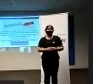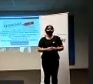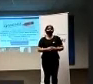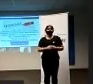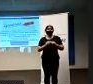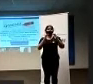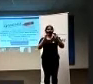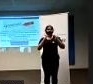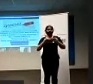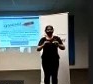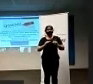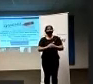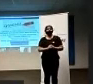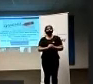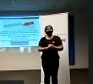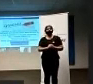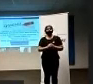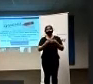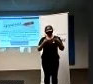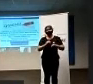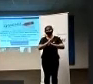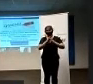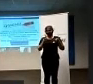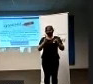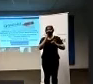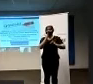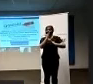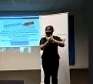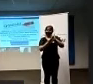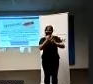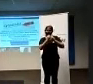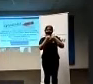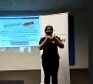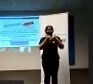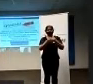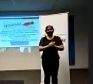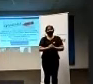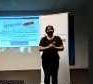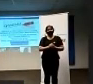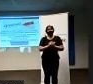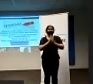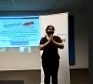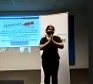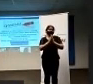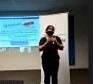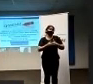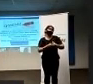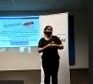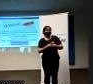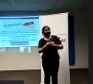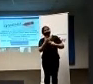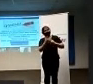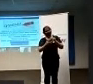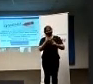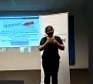Y eso es todo. Muchísimas gracias y espero no haberles aburrido, porque realmente eran muchas plataformas y tenía que hacer